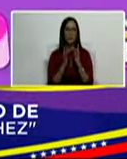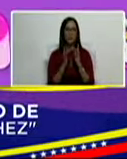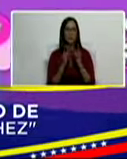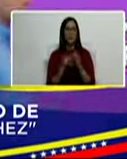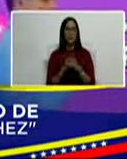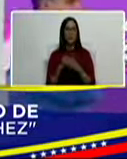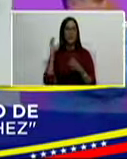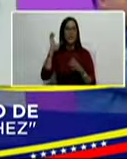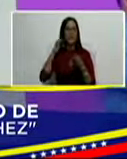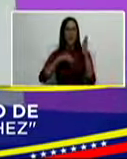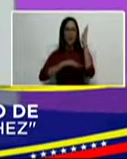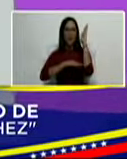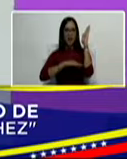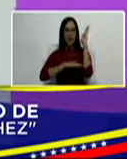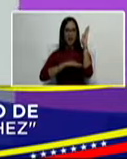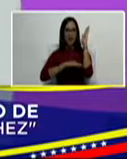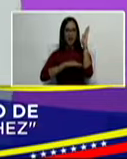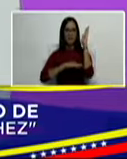con el Estado Lara, ¿verdad?